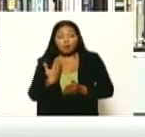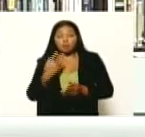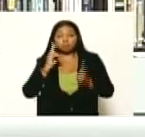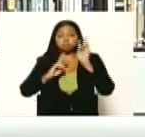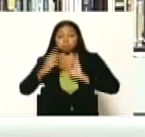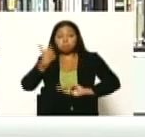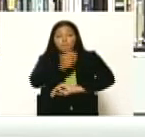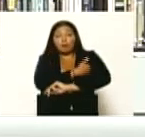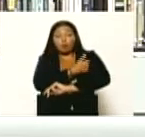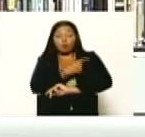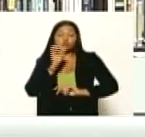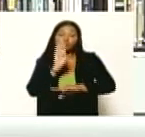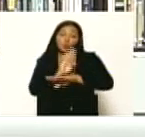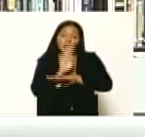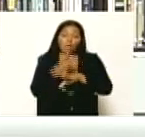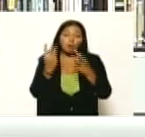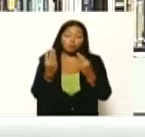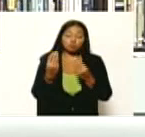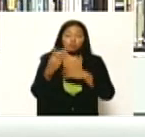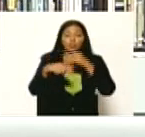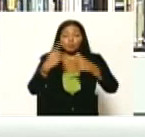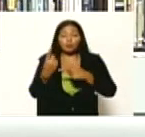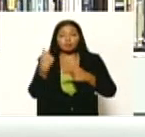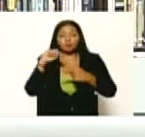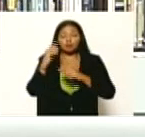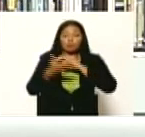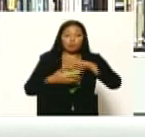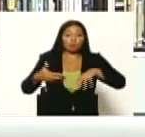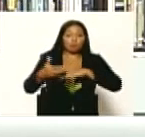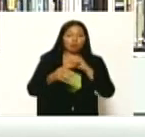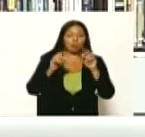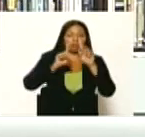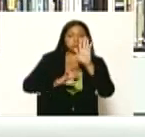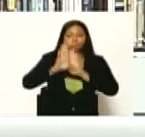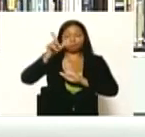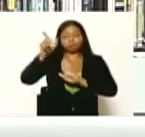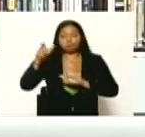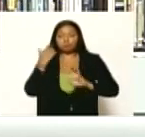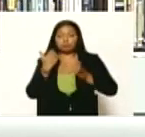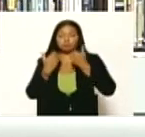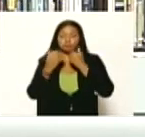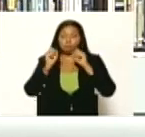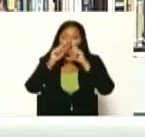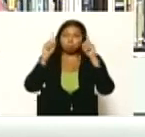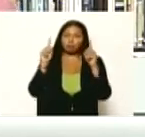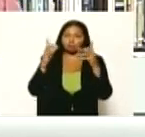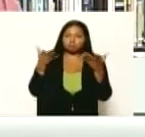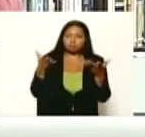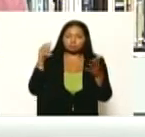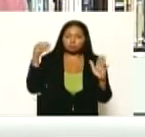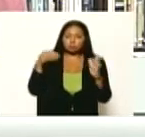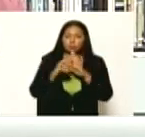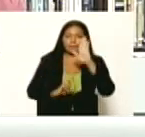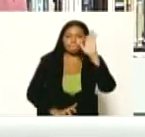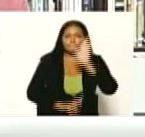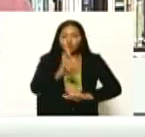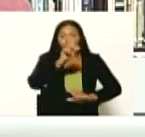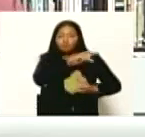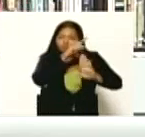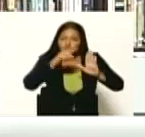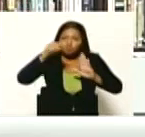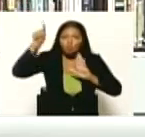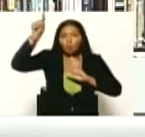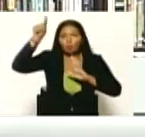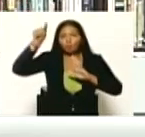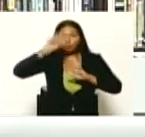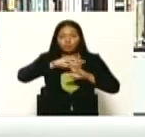con vacunación, con cuidado, después de tener una crisis tan grande, lo bajó. Y ahora la sorpresa, ¡pum!, se disparó.